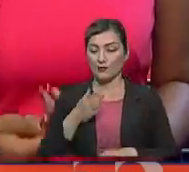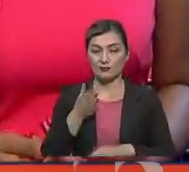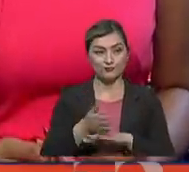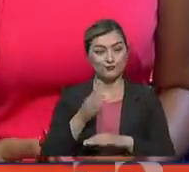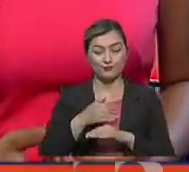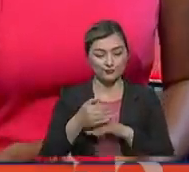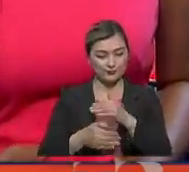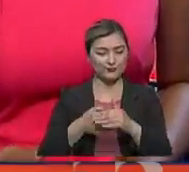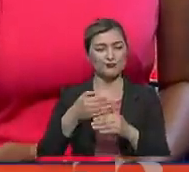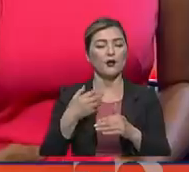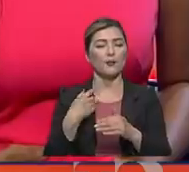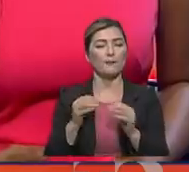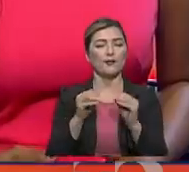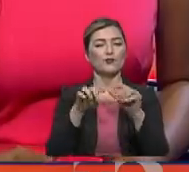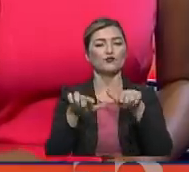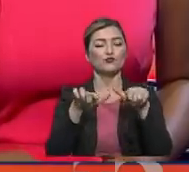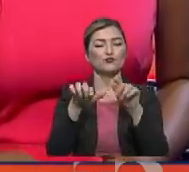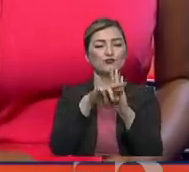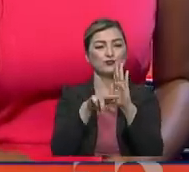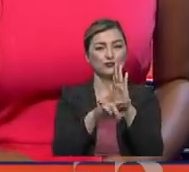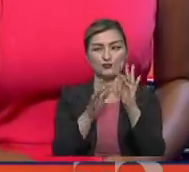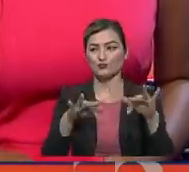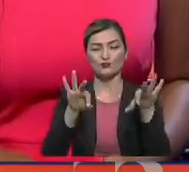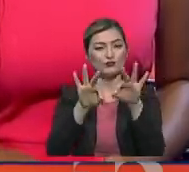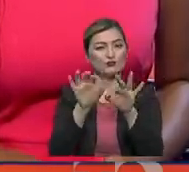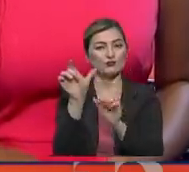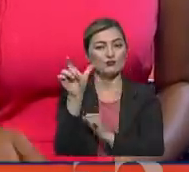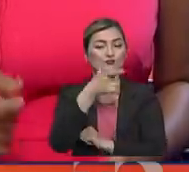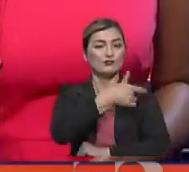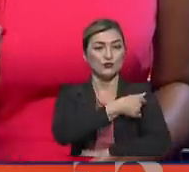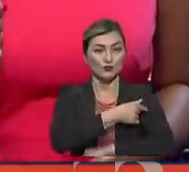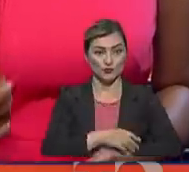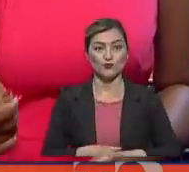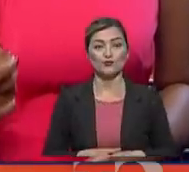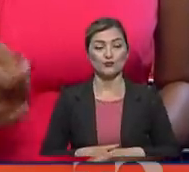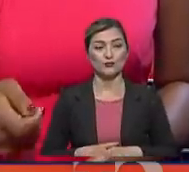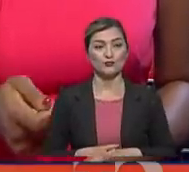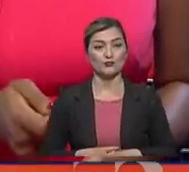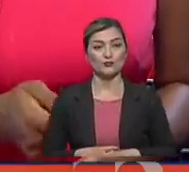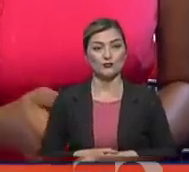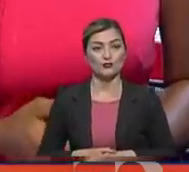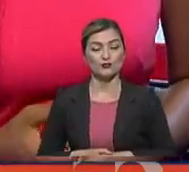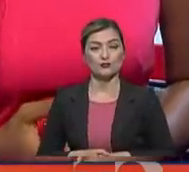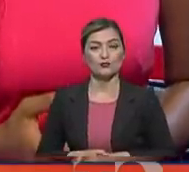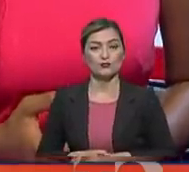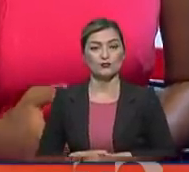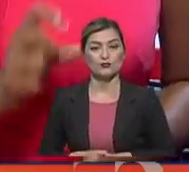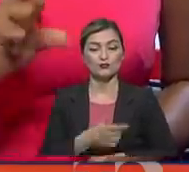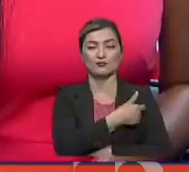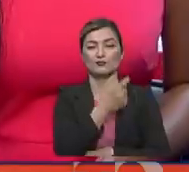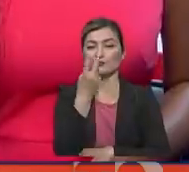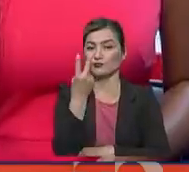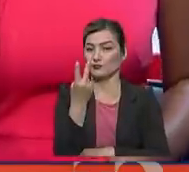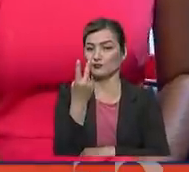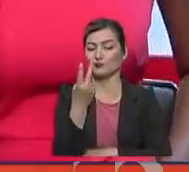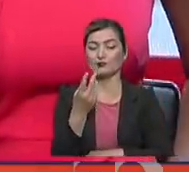donde tenemos como requisito indispensable presentar el carnet de vacunación, habiendo cumplido prácticamente las dos dosis o todo